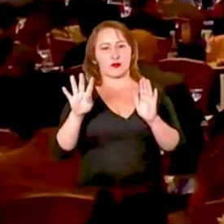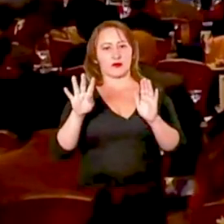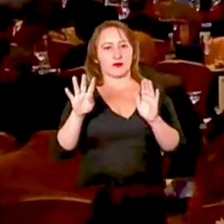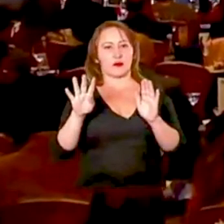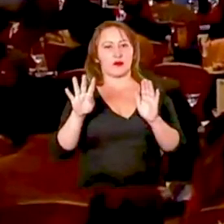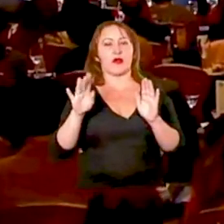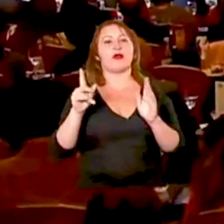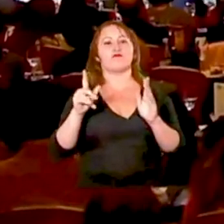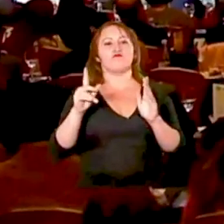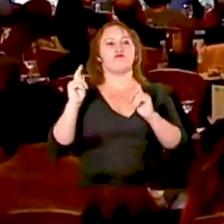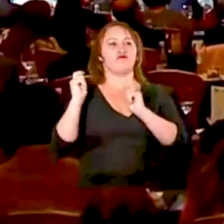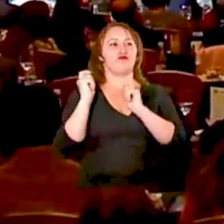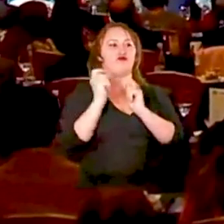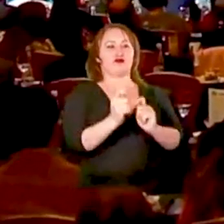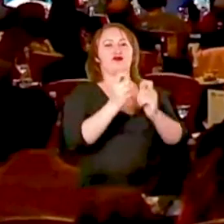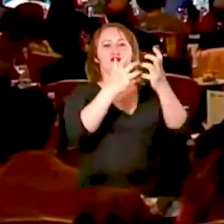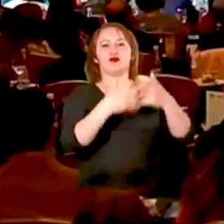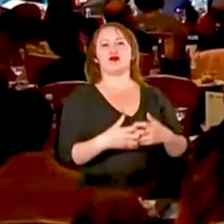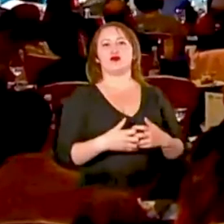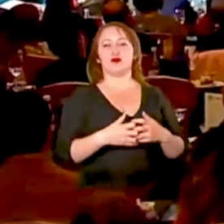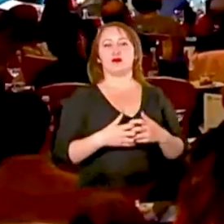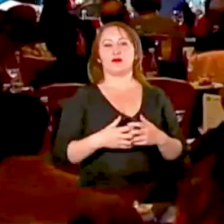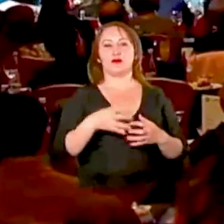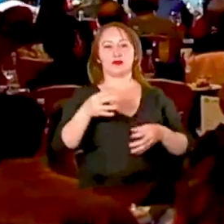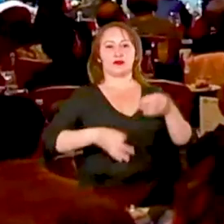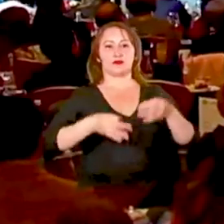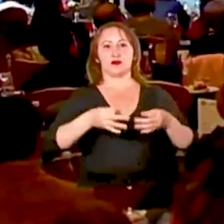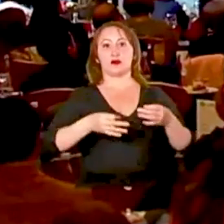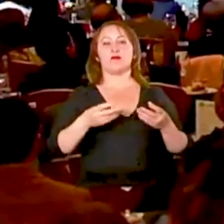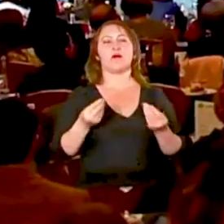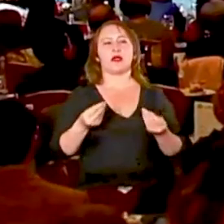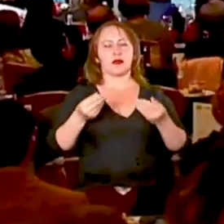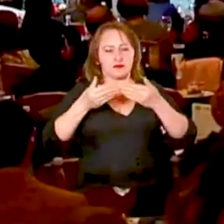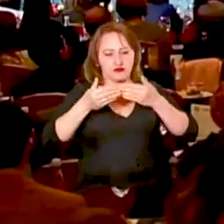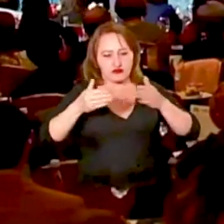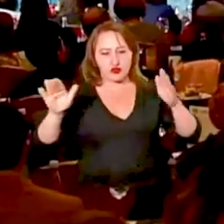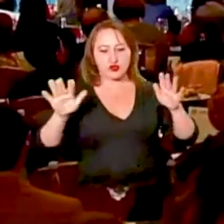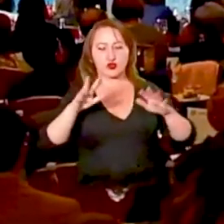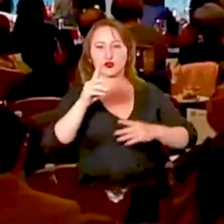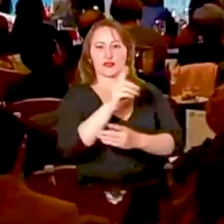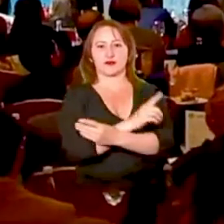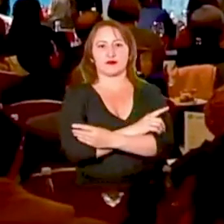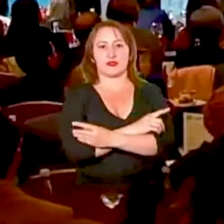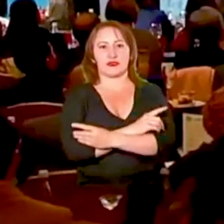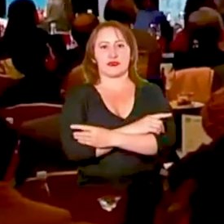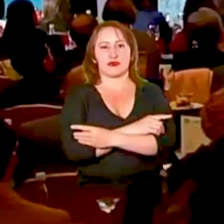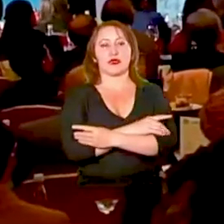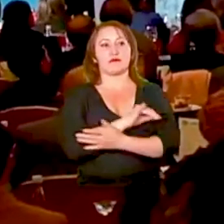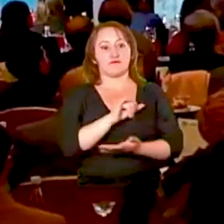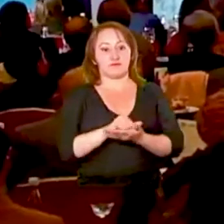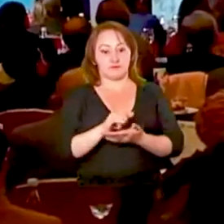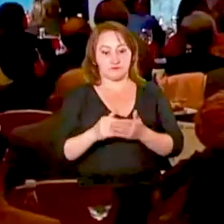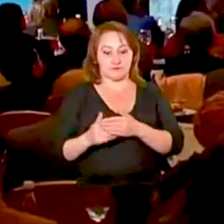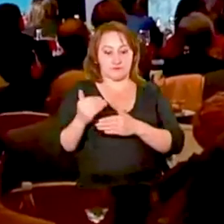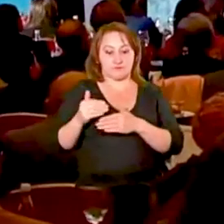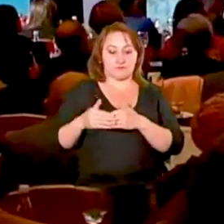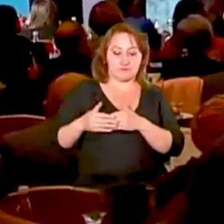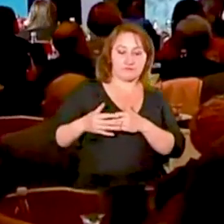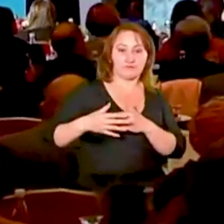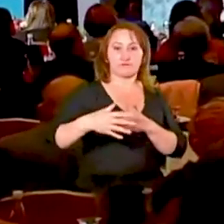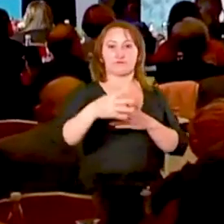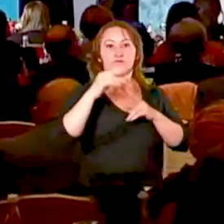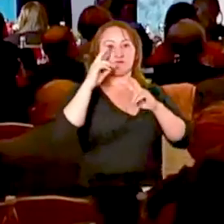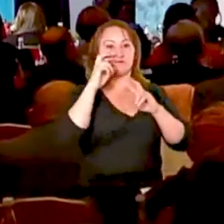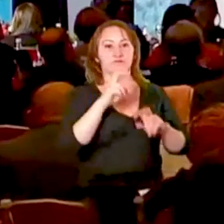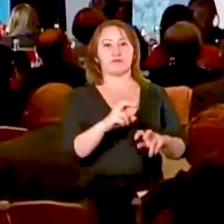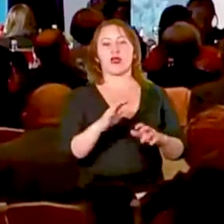la función jurisdiccional para que amplíe y despliegue la función disciplinaria desde el mismo momento en que se acomete la